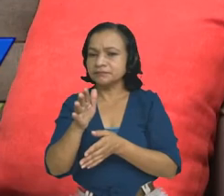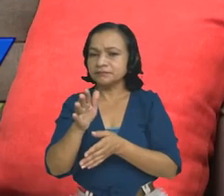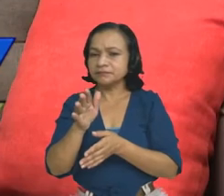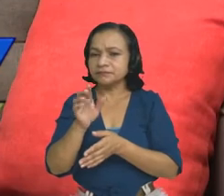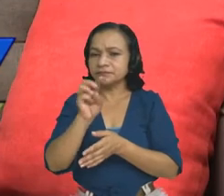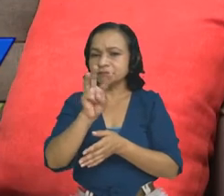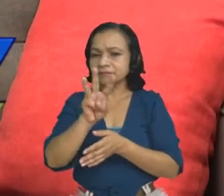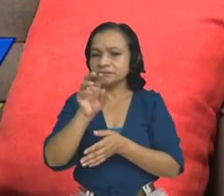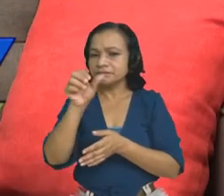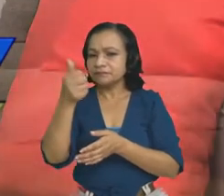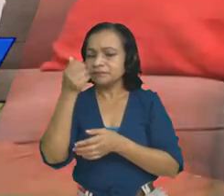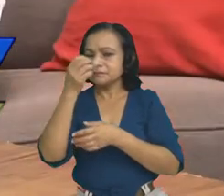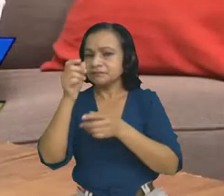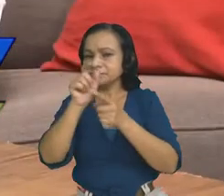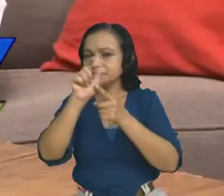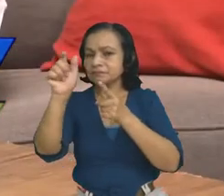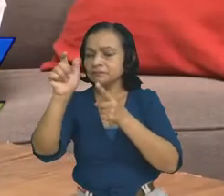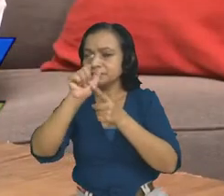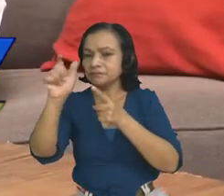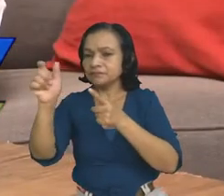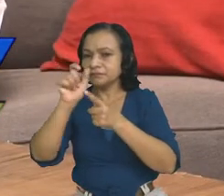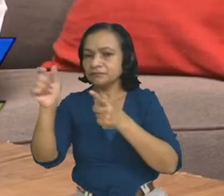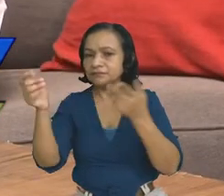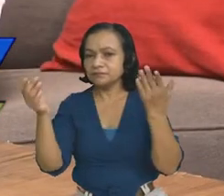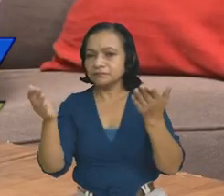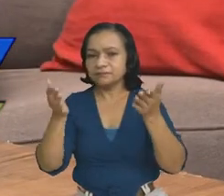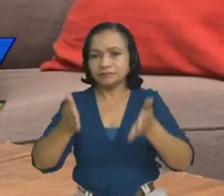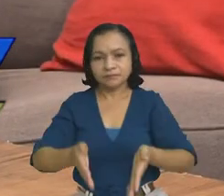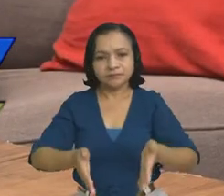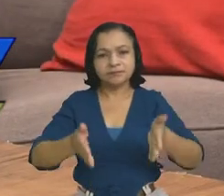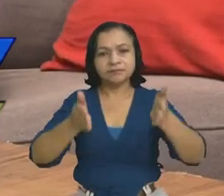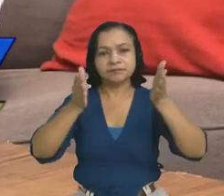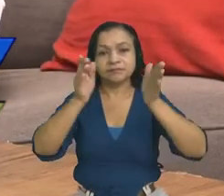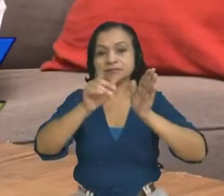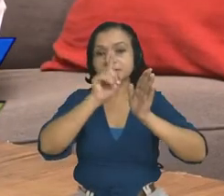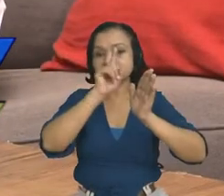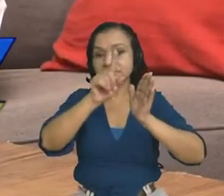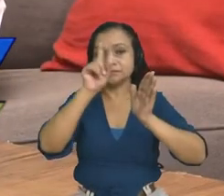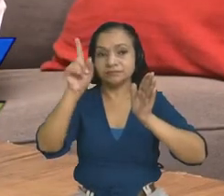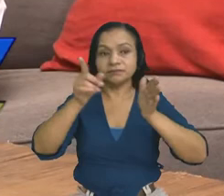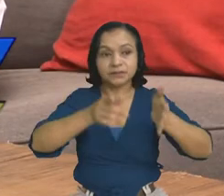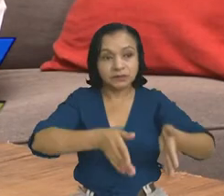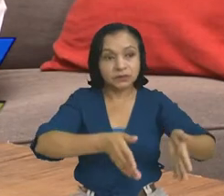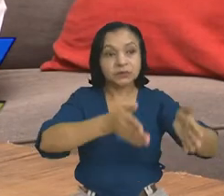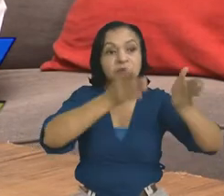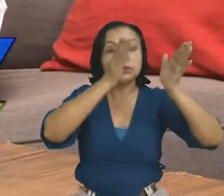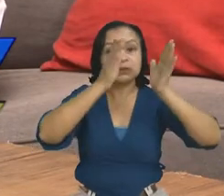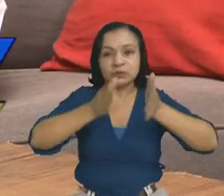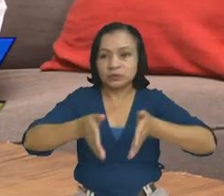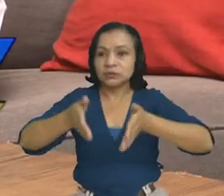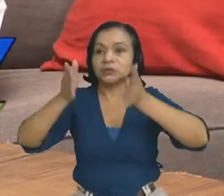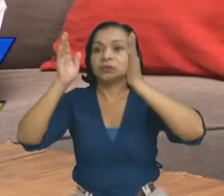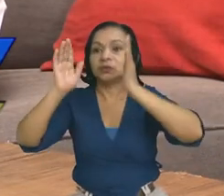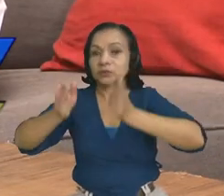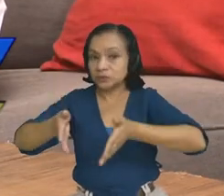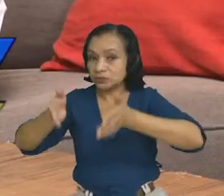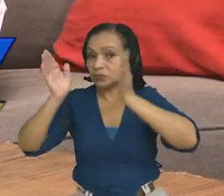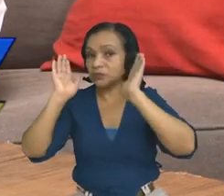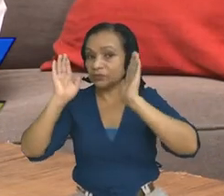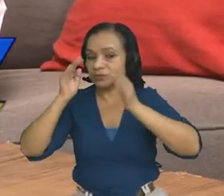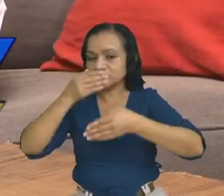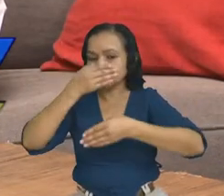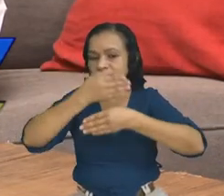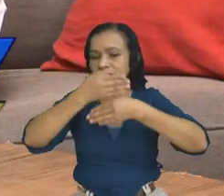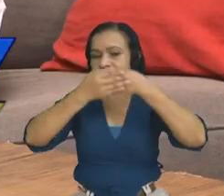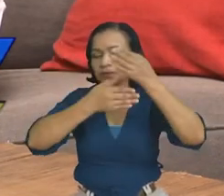36 meses. Además, es un edificio, es un hospital con 11 espacios claro, que tienen que ser realmente construidos de la